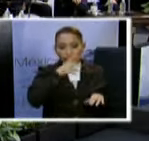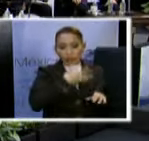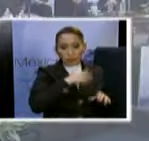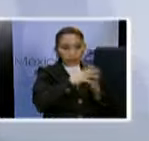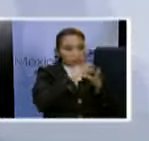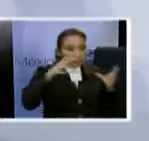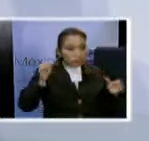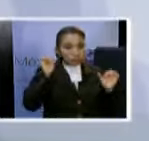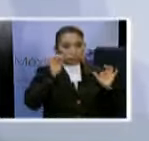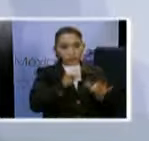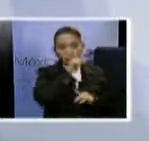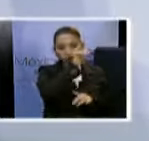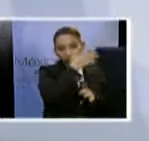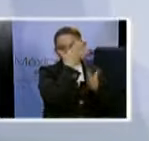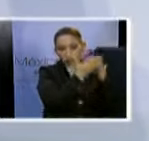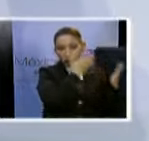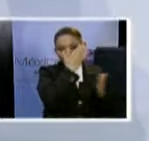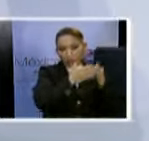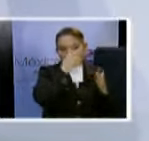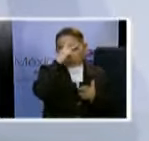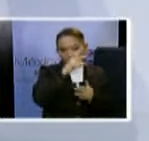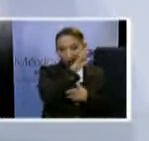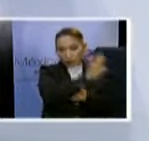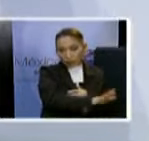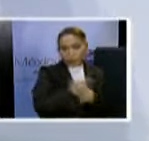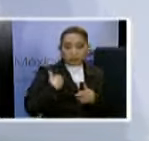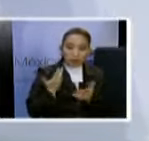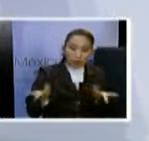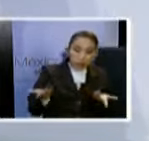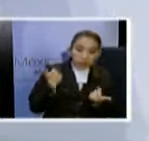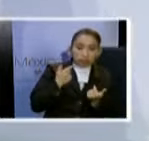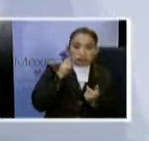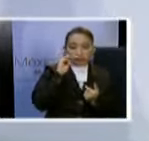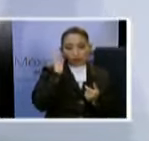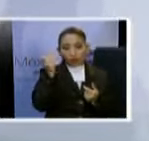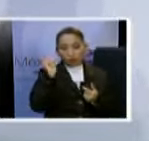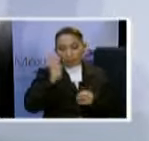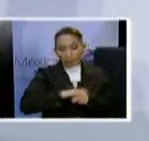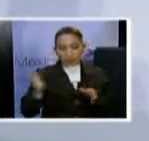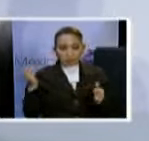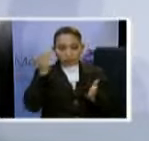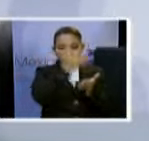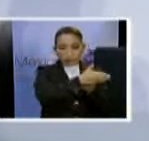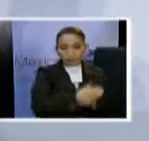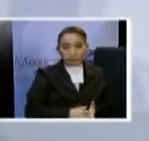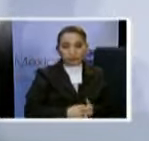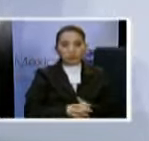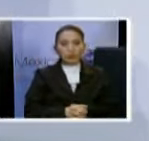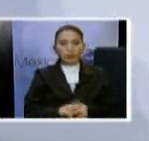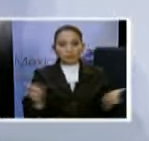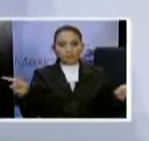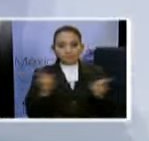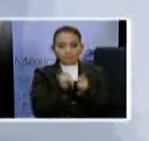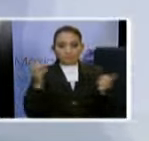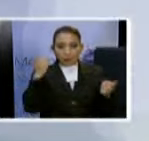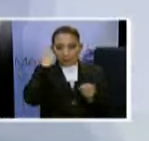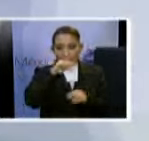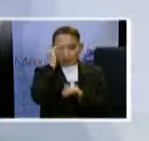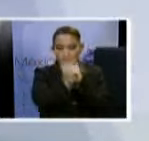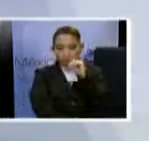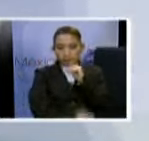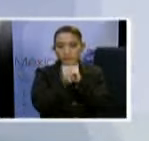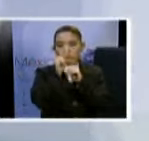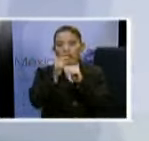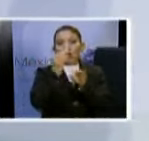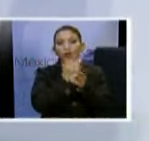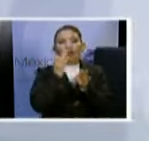gran cantidad de estudiantes mexicanos y donde esperamos poder tener más. En resumen, y para concluir,